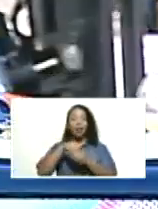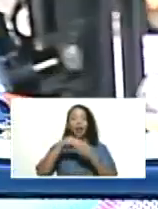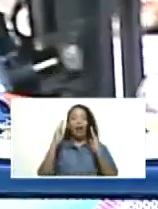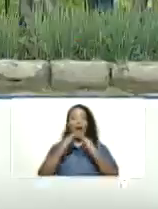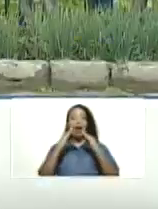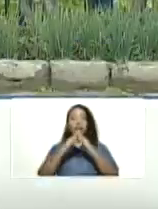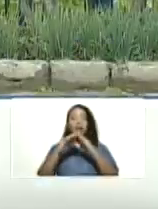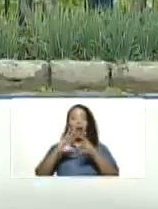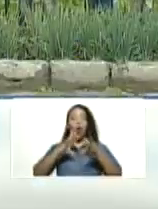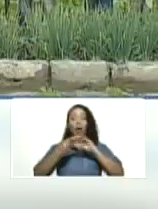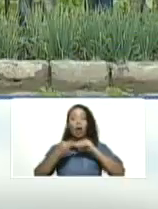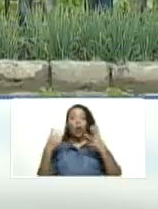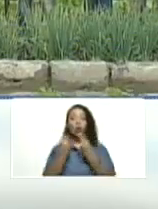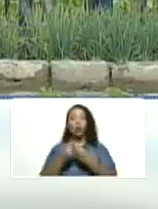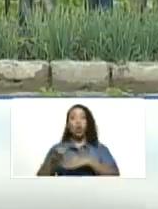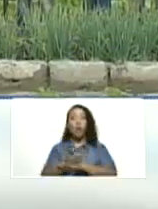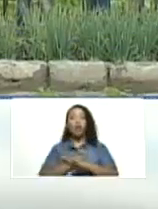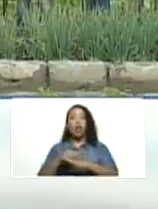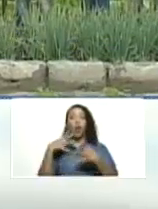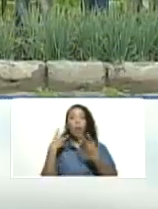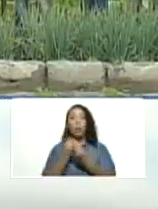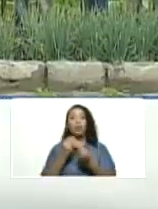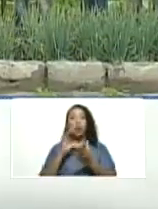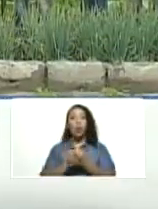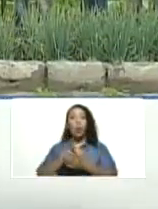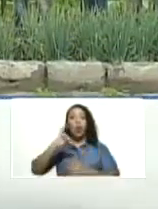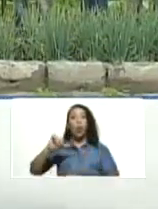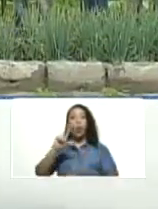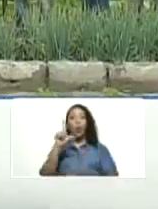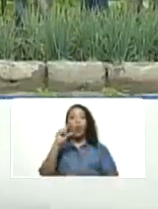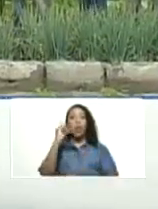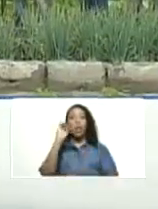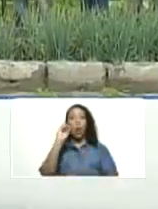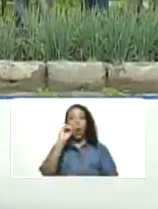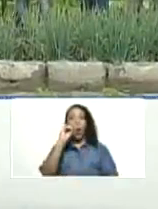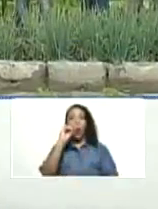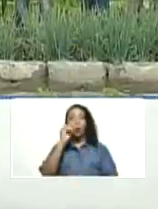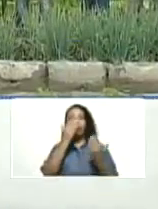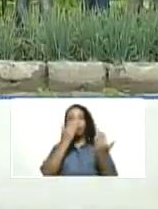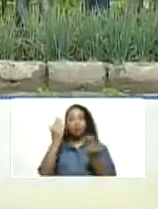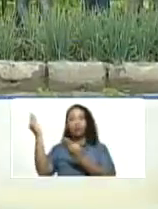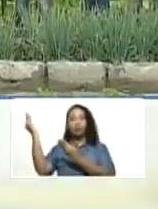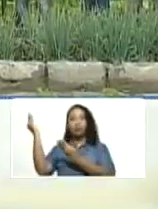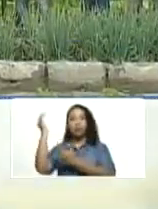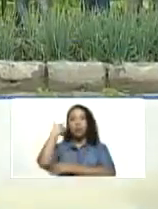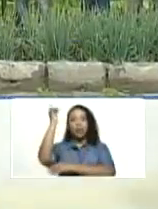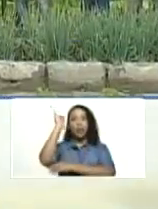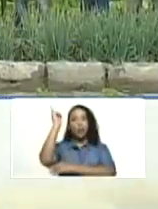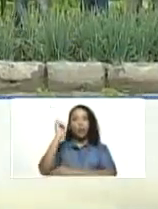nuestro gobernador, el compañero Julio León Heredia. ¡Adelante, Yaracuy!